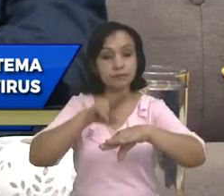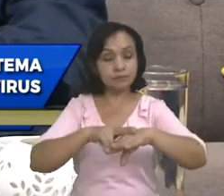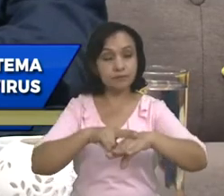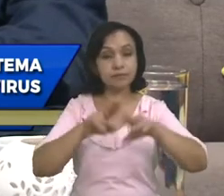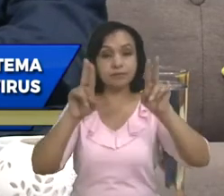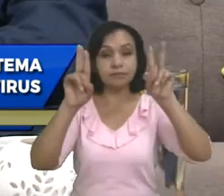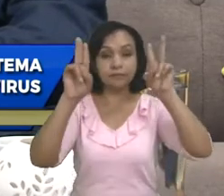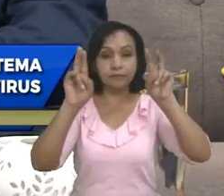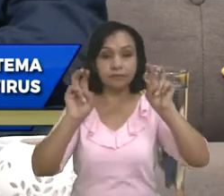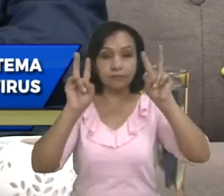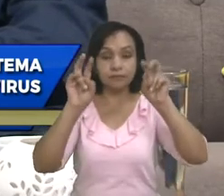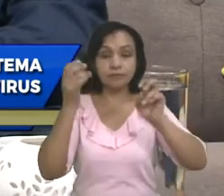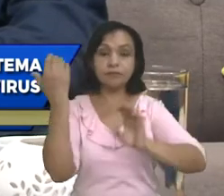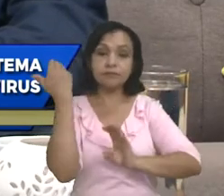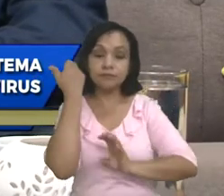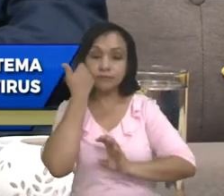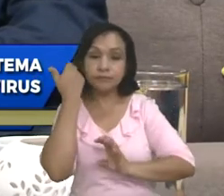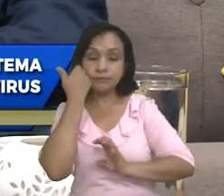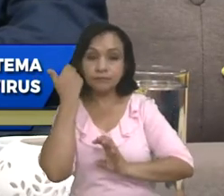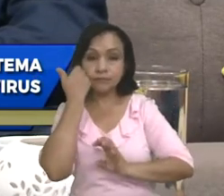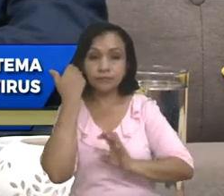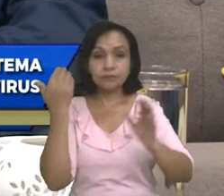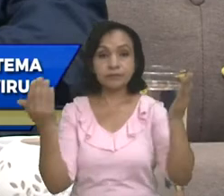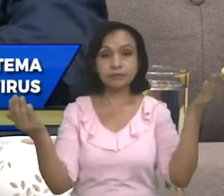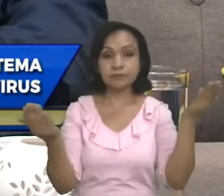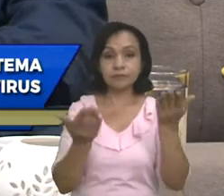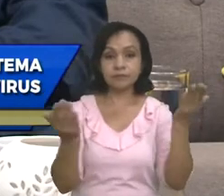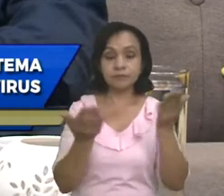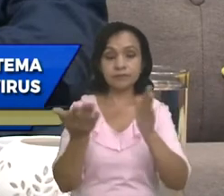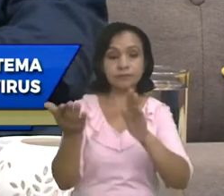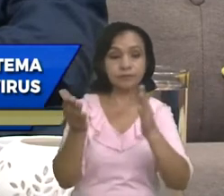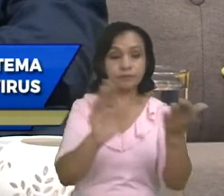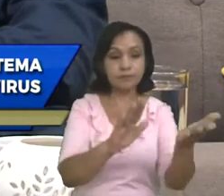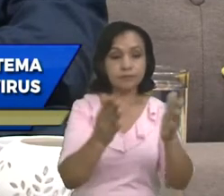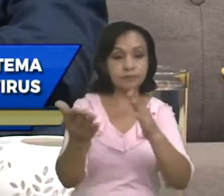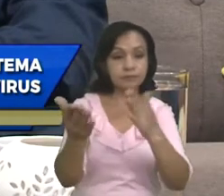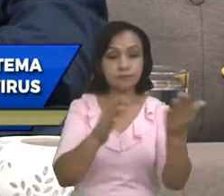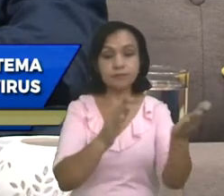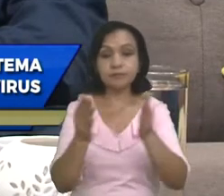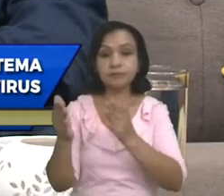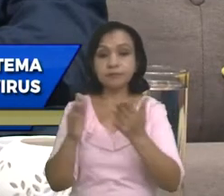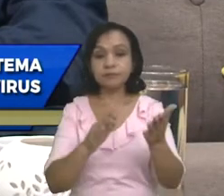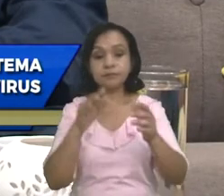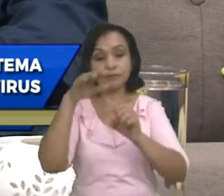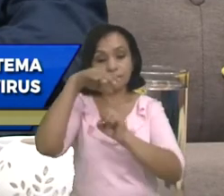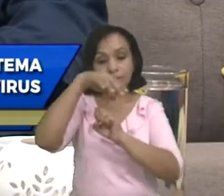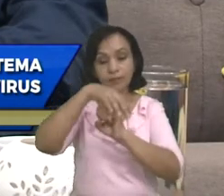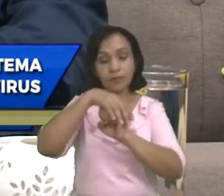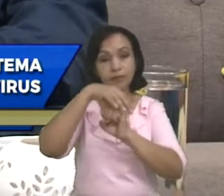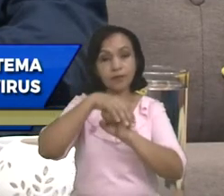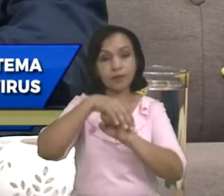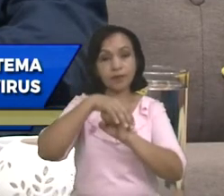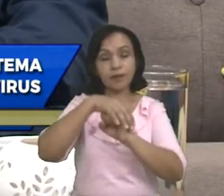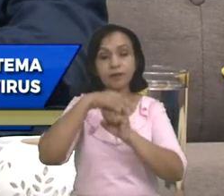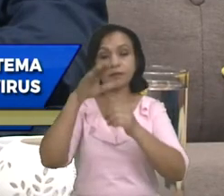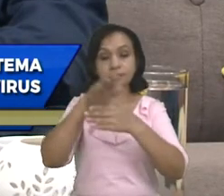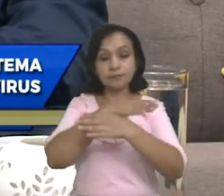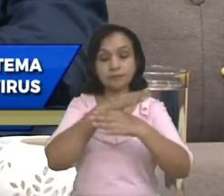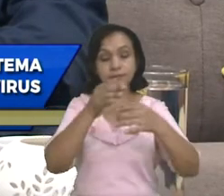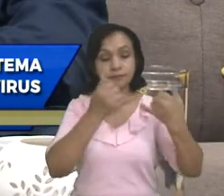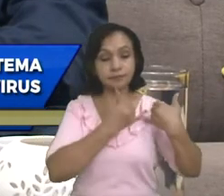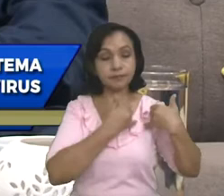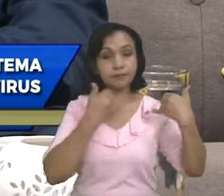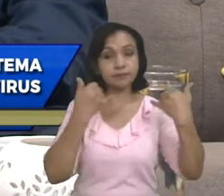de enfermedad como de mortalidad y en esta comisión están integrados varias instituciones